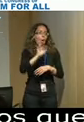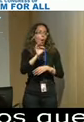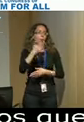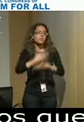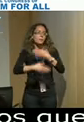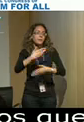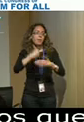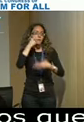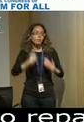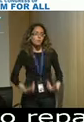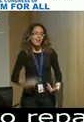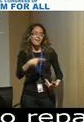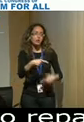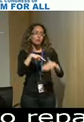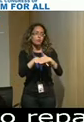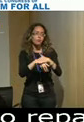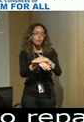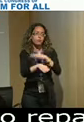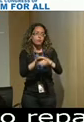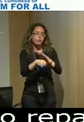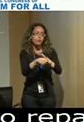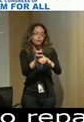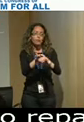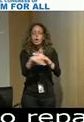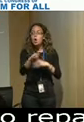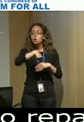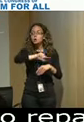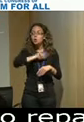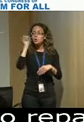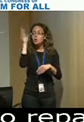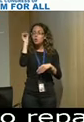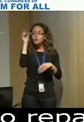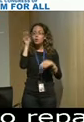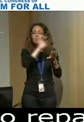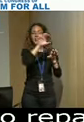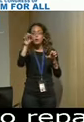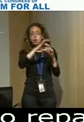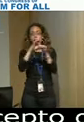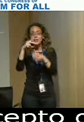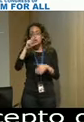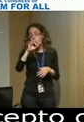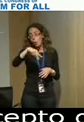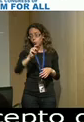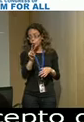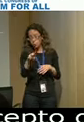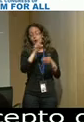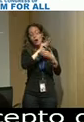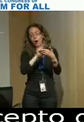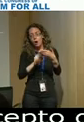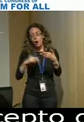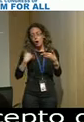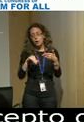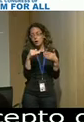seguir su curso. Todos los que estamos aquí seguramente nos habremos leído la Convención de Naciones Unidas. Fijaros, ya han pasado, pues si no recuerdo